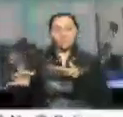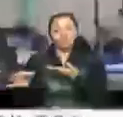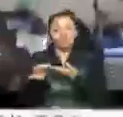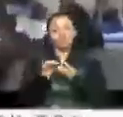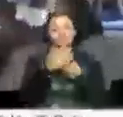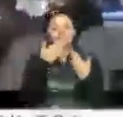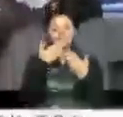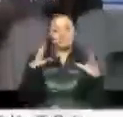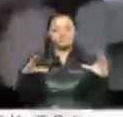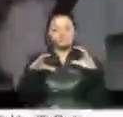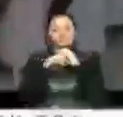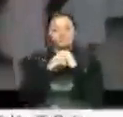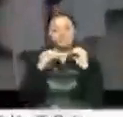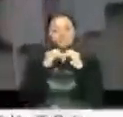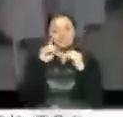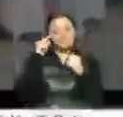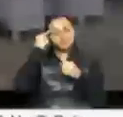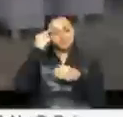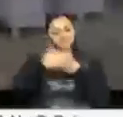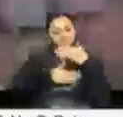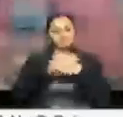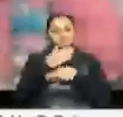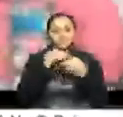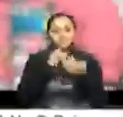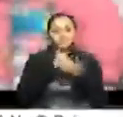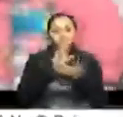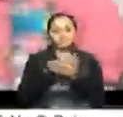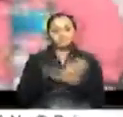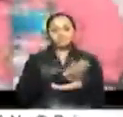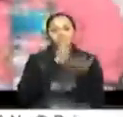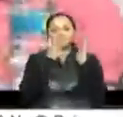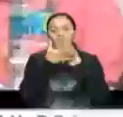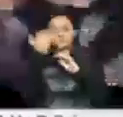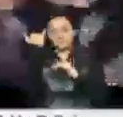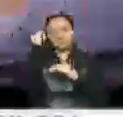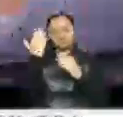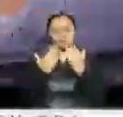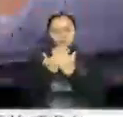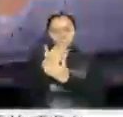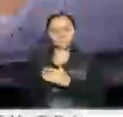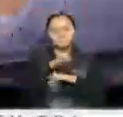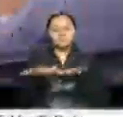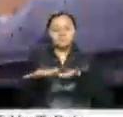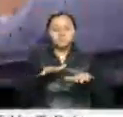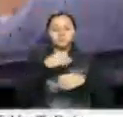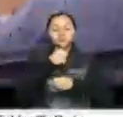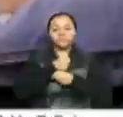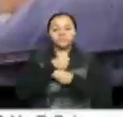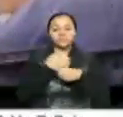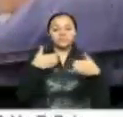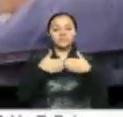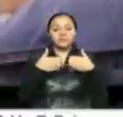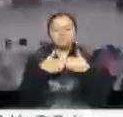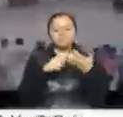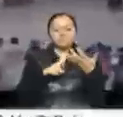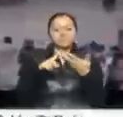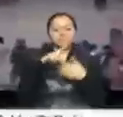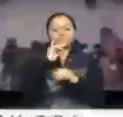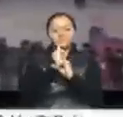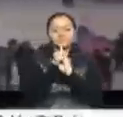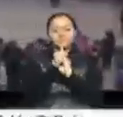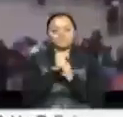para afianzar otra forma de gobernar que implementó la Revolución Ciudadana, la coordinación en equipo entre instancias.